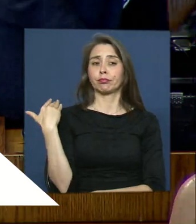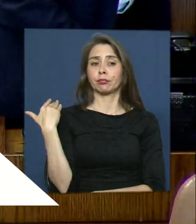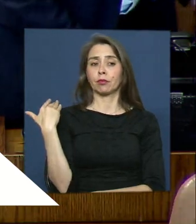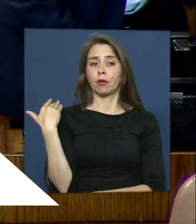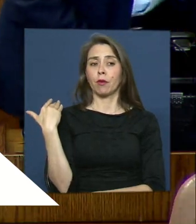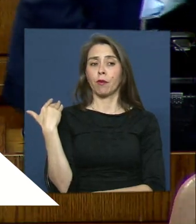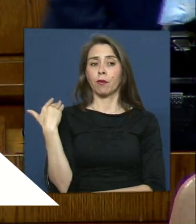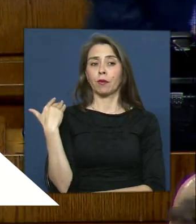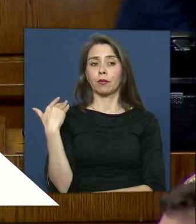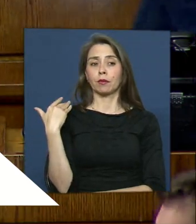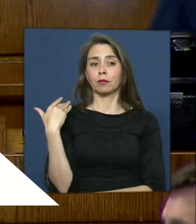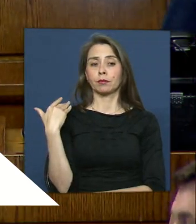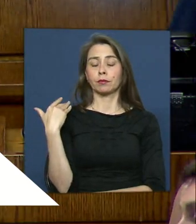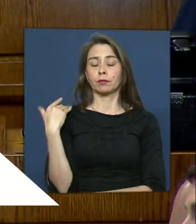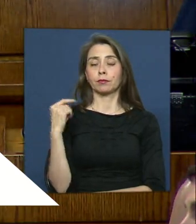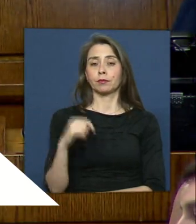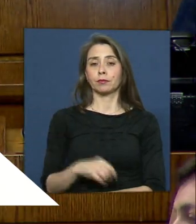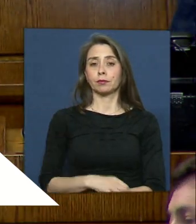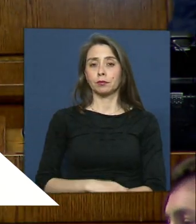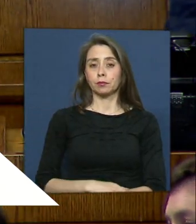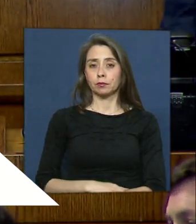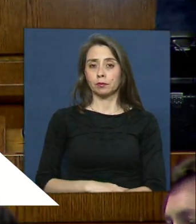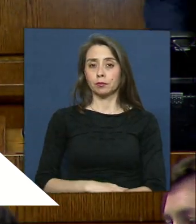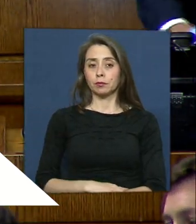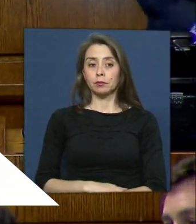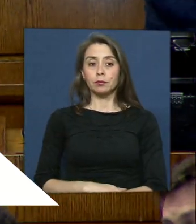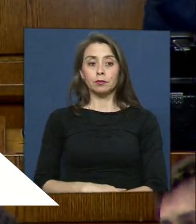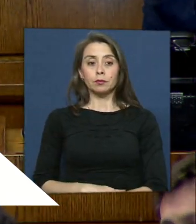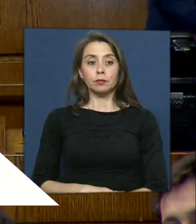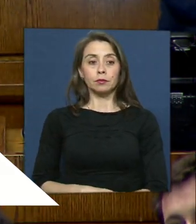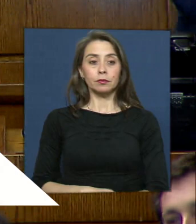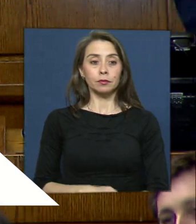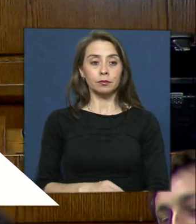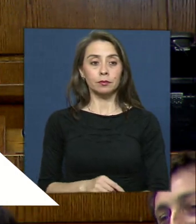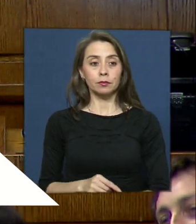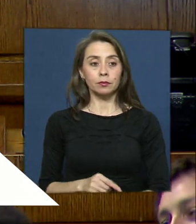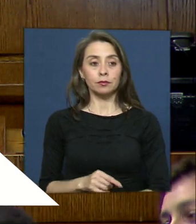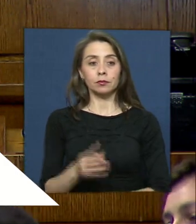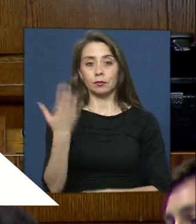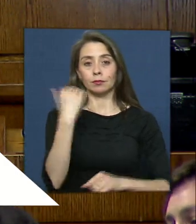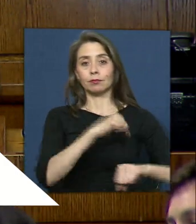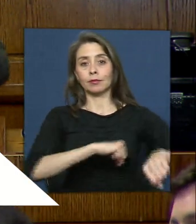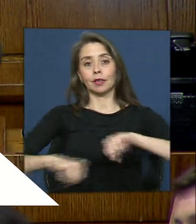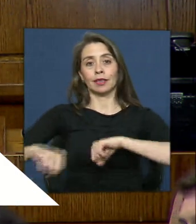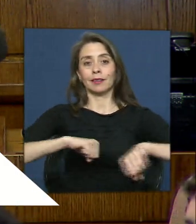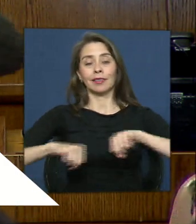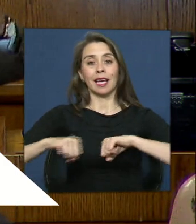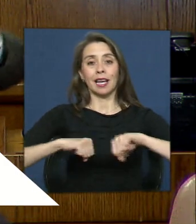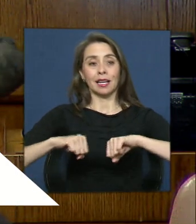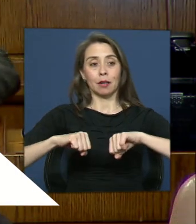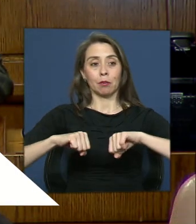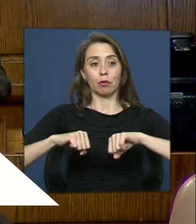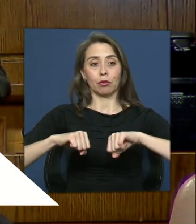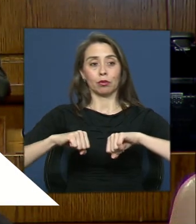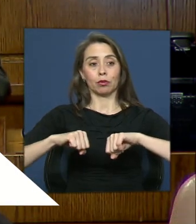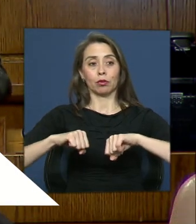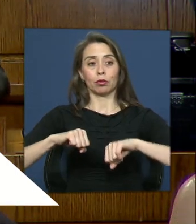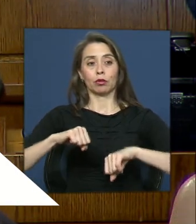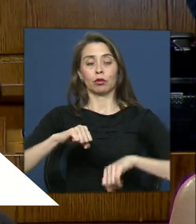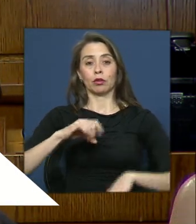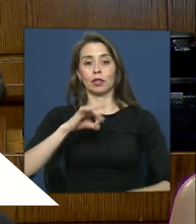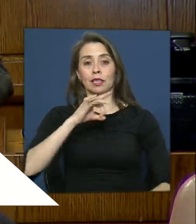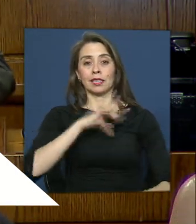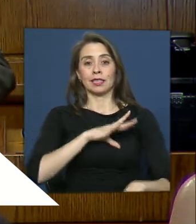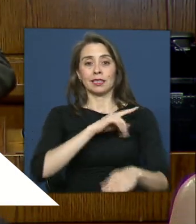precisamente después de los sucesos que ocurrieron con ocasión del terremoto, en que el país